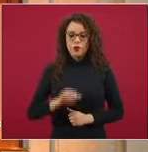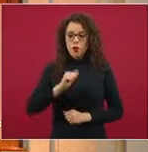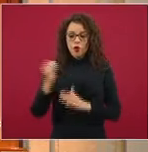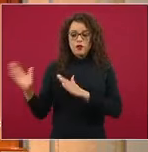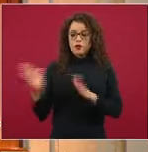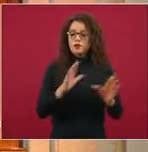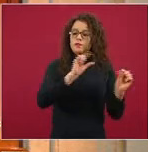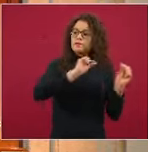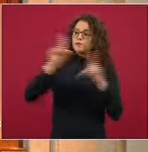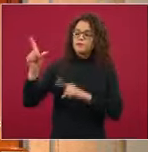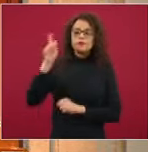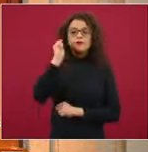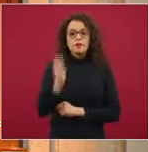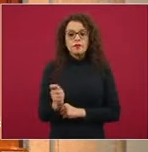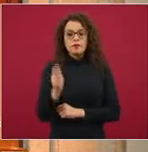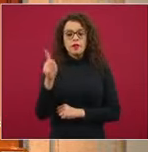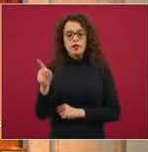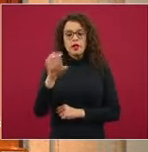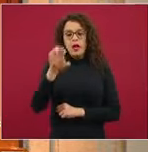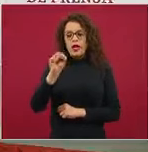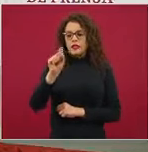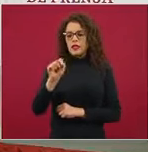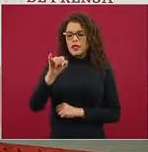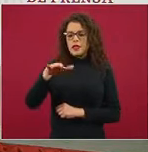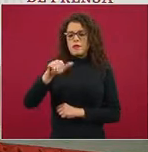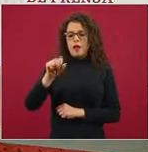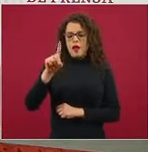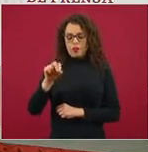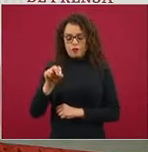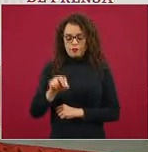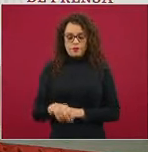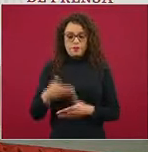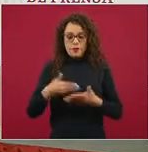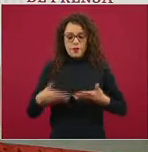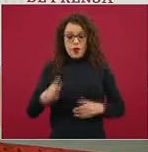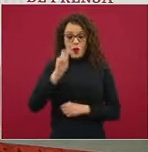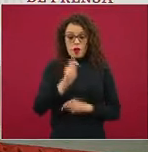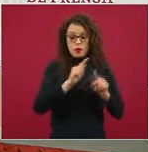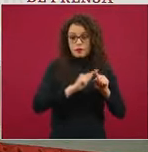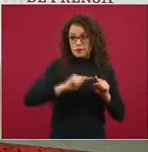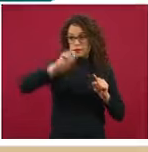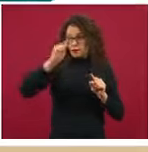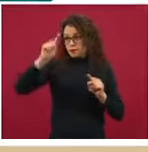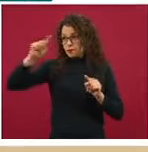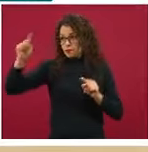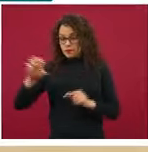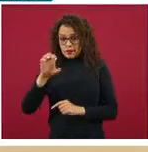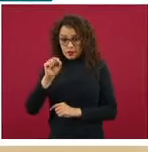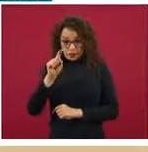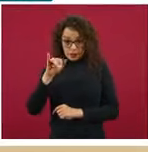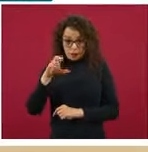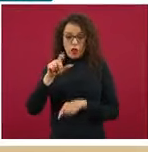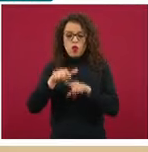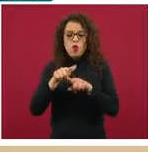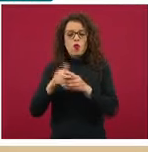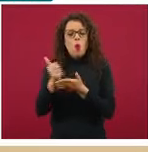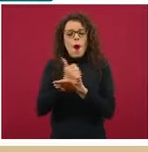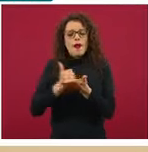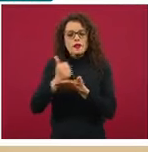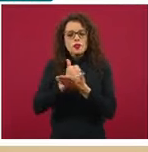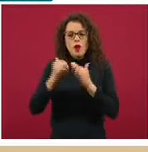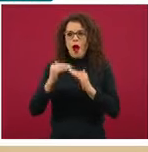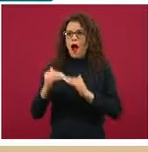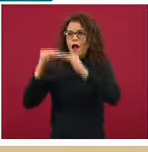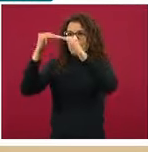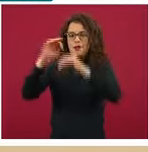casos estimados. Para el día de hoy, en efectos de la curva de casos estimados, que es la de color azul en la parte